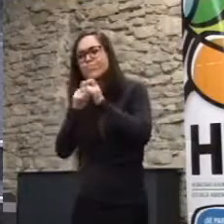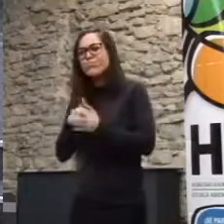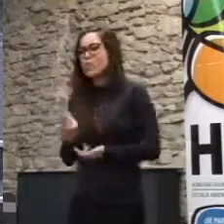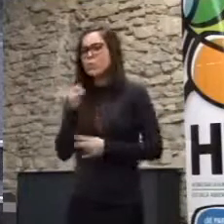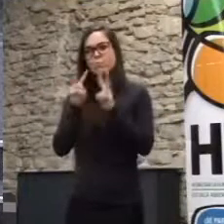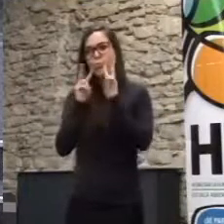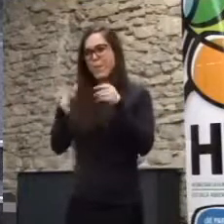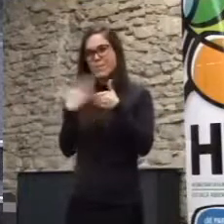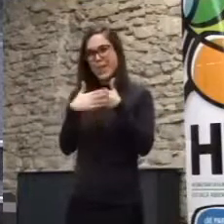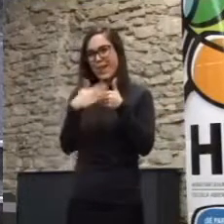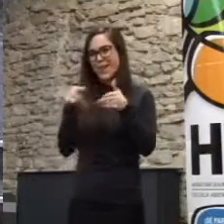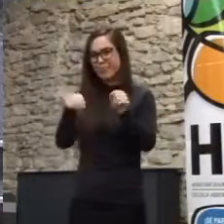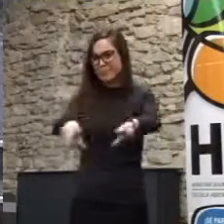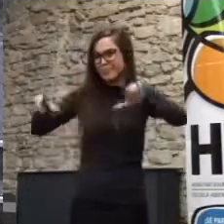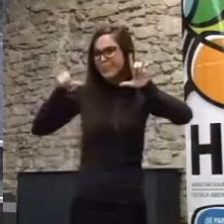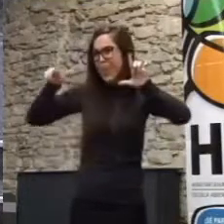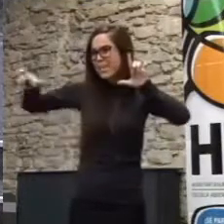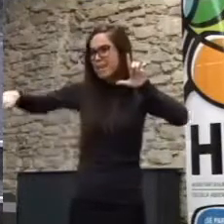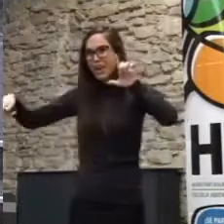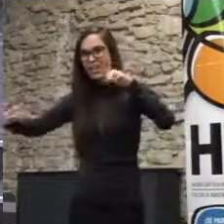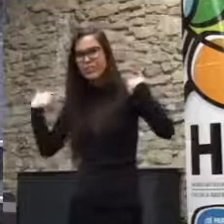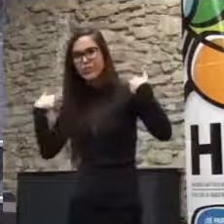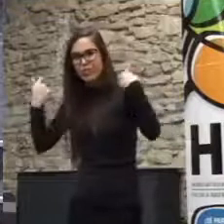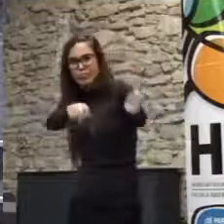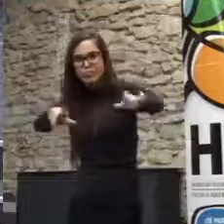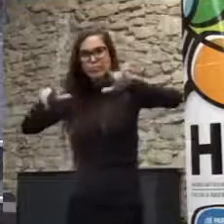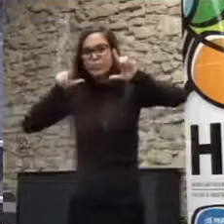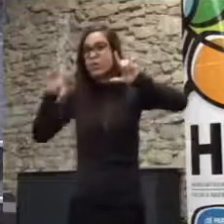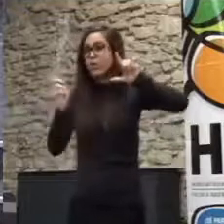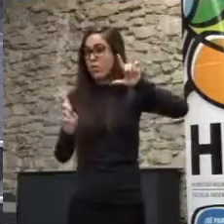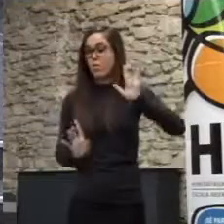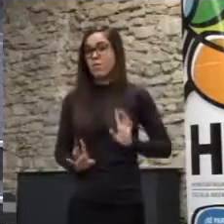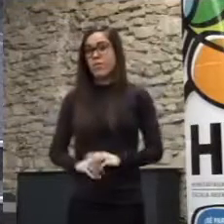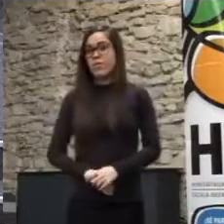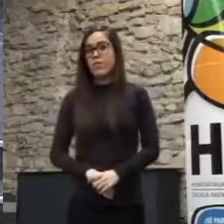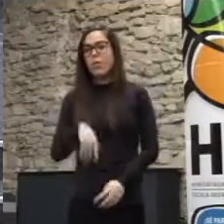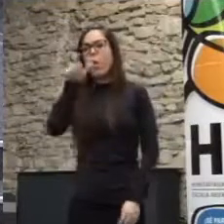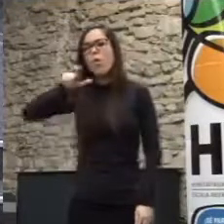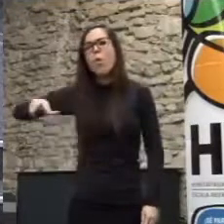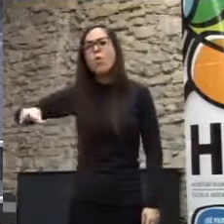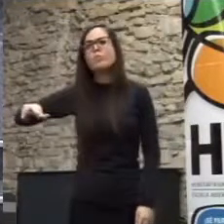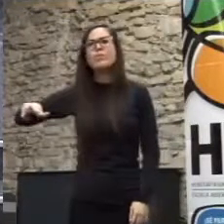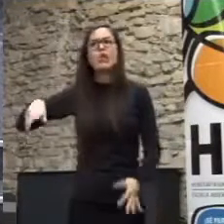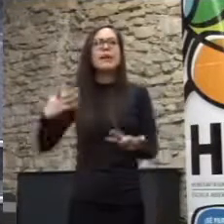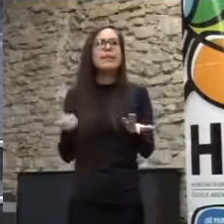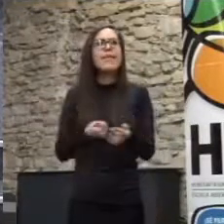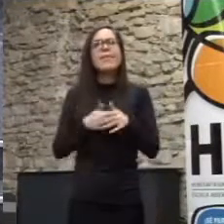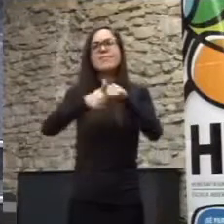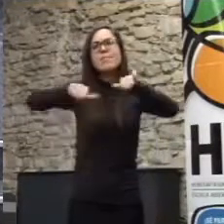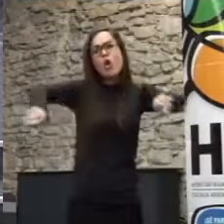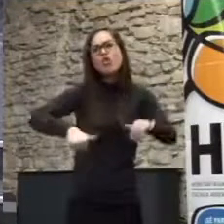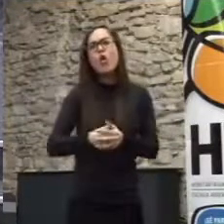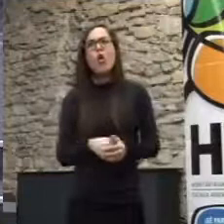para que venga una persona que ha sufrido que ha pasado por una ley de divorcio o que ha